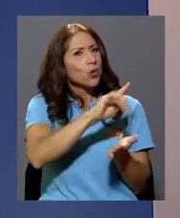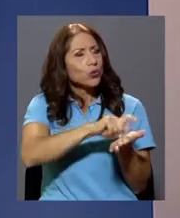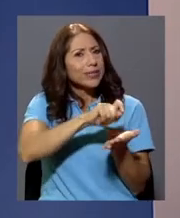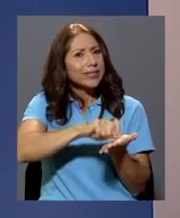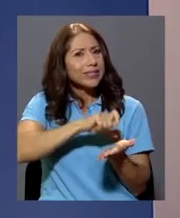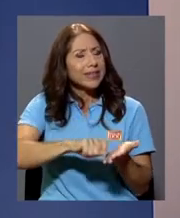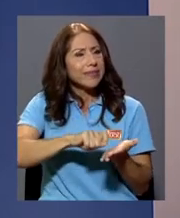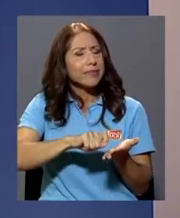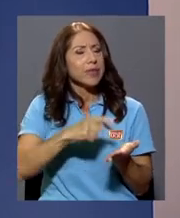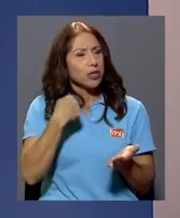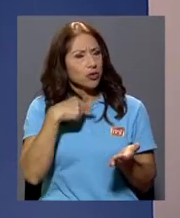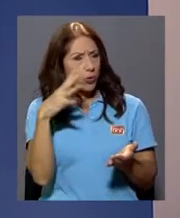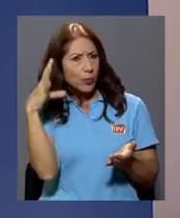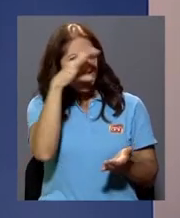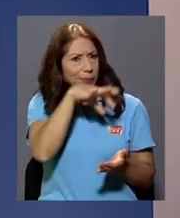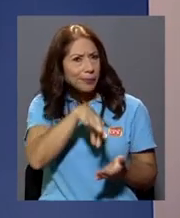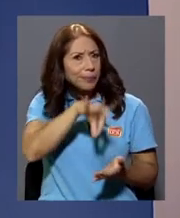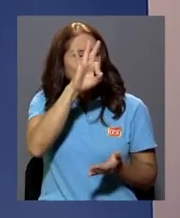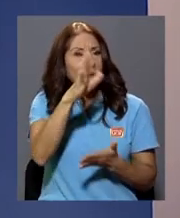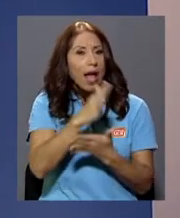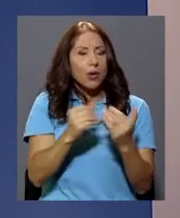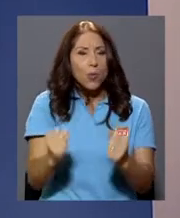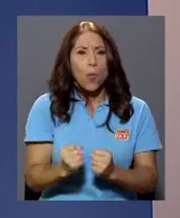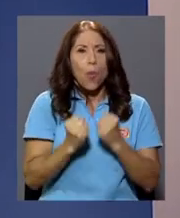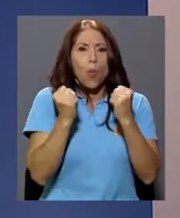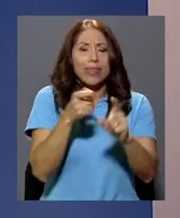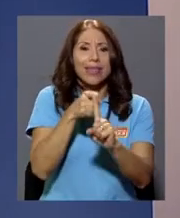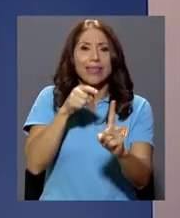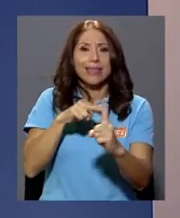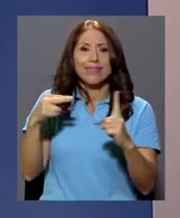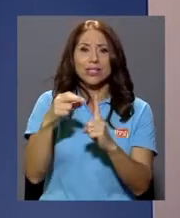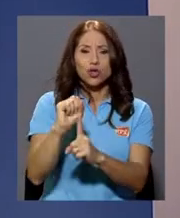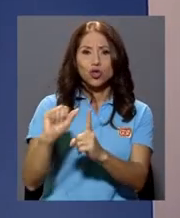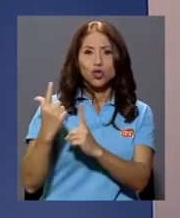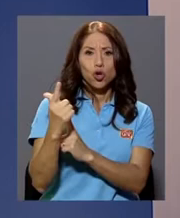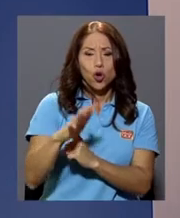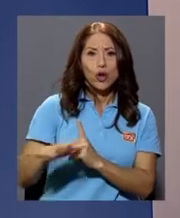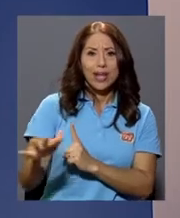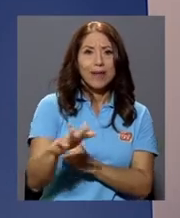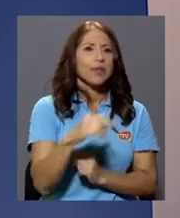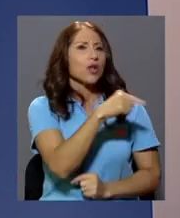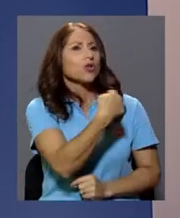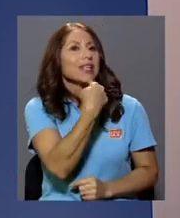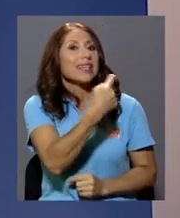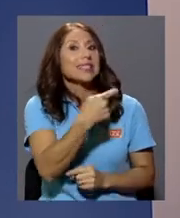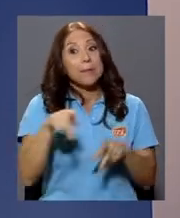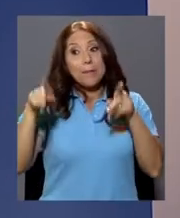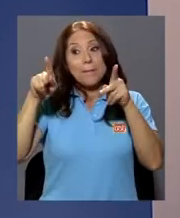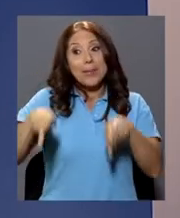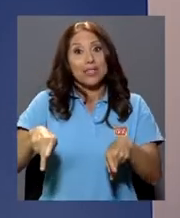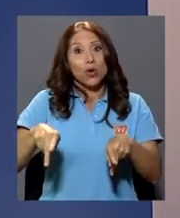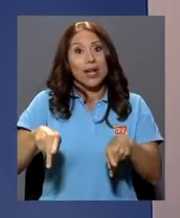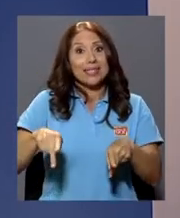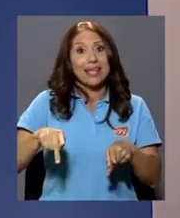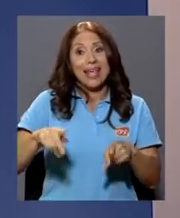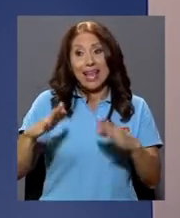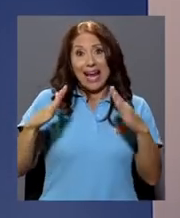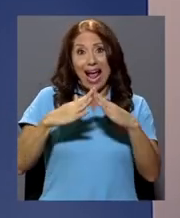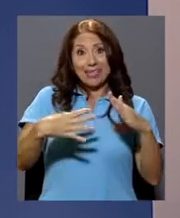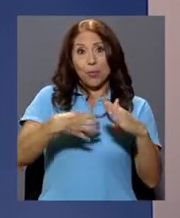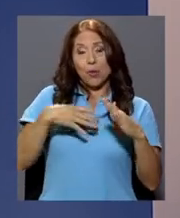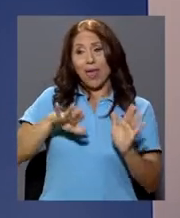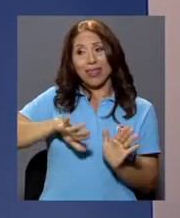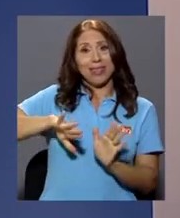que es muy potente desde una visión sociológica, y es su argumento sobre cuando quienes vienen y dejan su casa